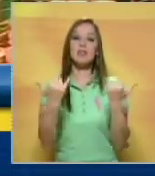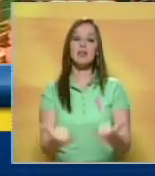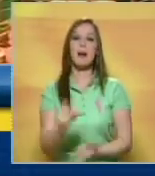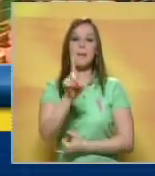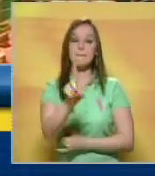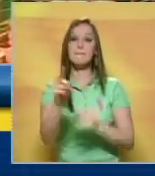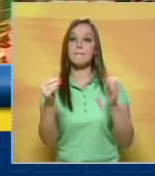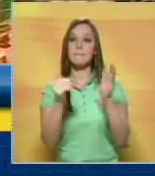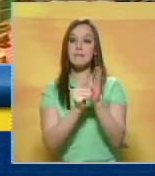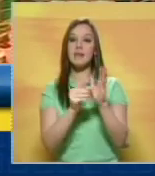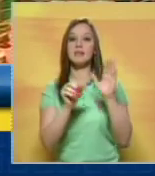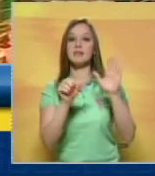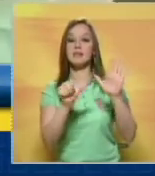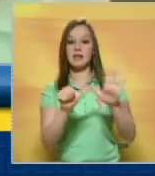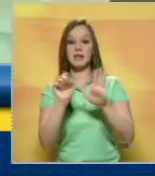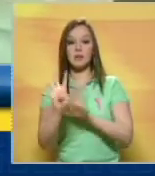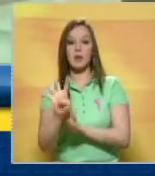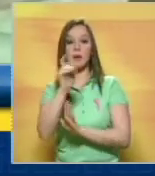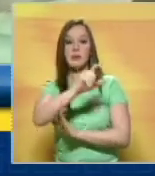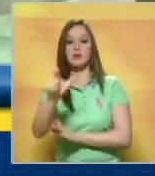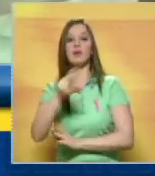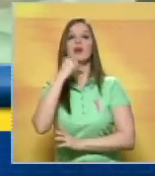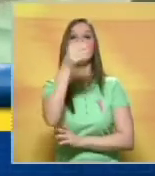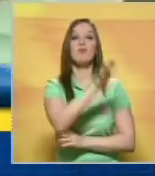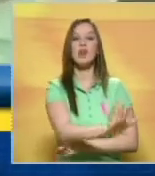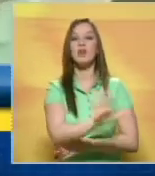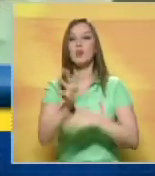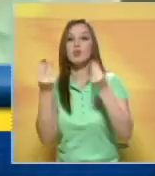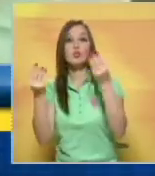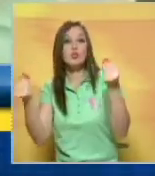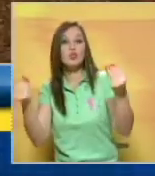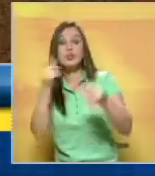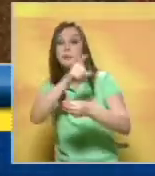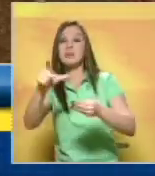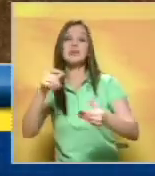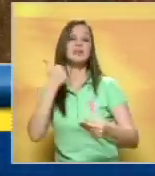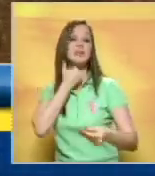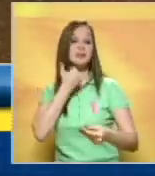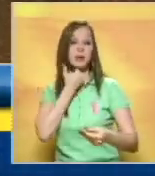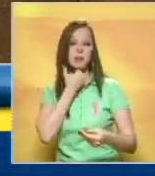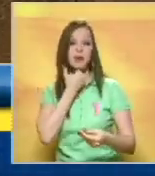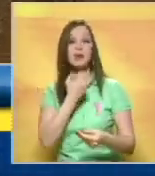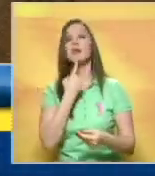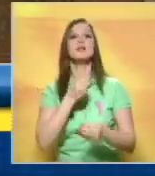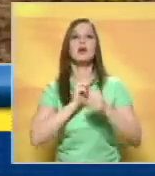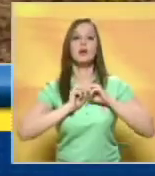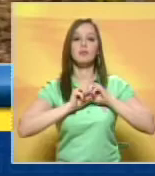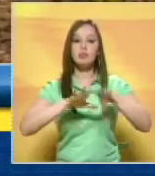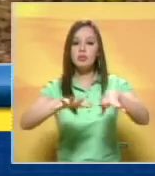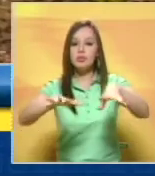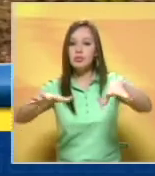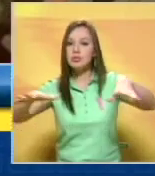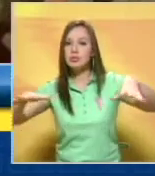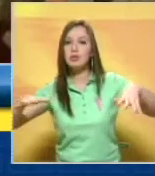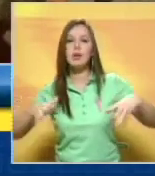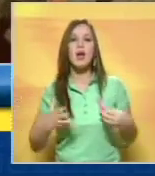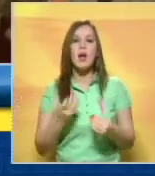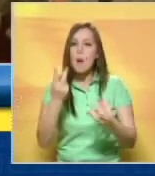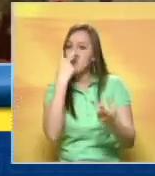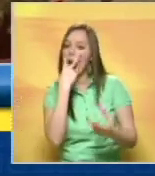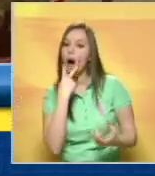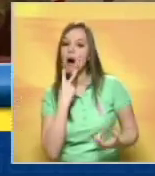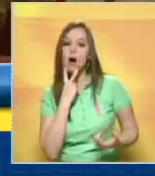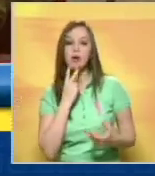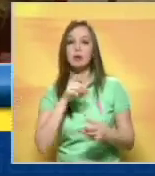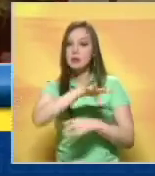muertos y casi 2.000 casos de personas infectadas. Trabajadores de la salud en la zona señalaron que el brote se difunde en poblaciones de extrema pobreza